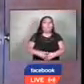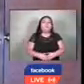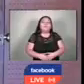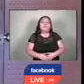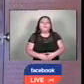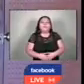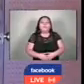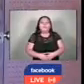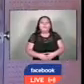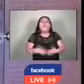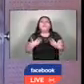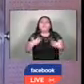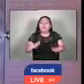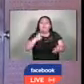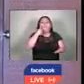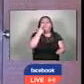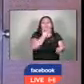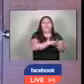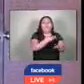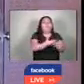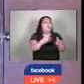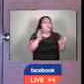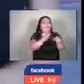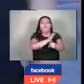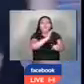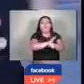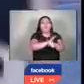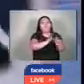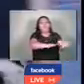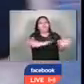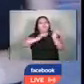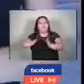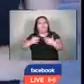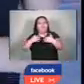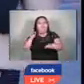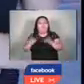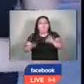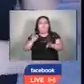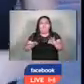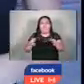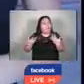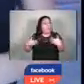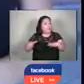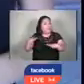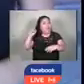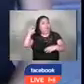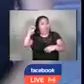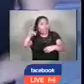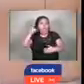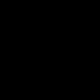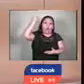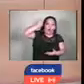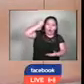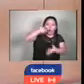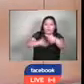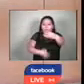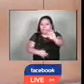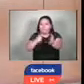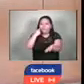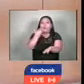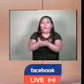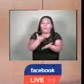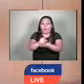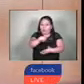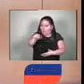Tenemos las pruebas suficientes para poder pasar a juicio y allá lograr sostener argumentos para que se declaren